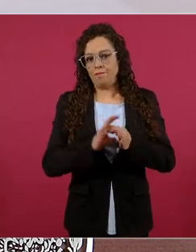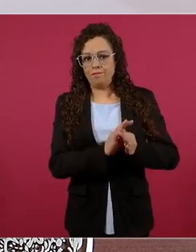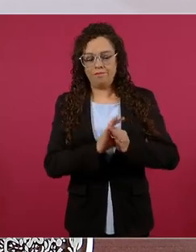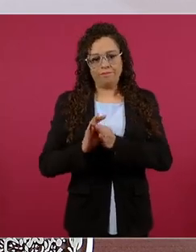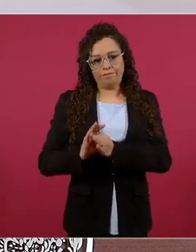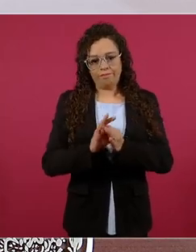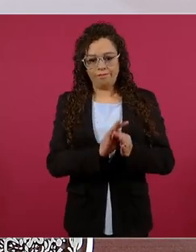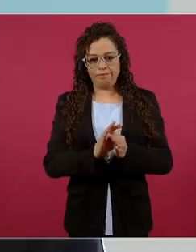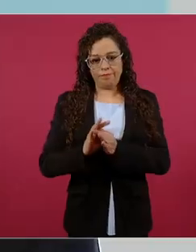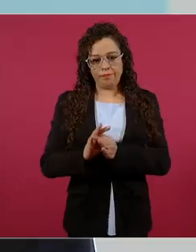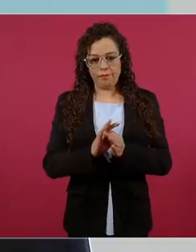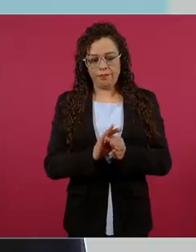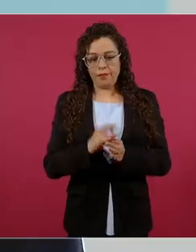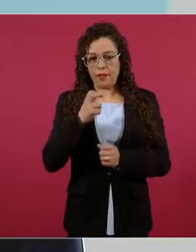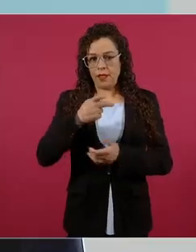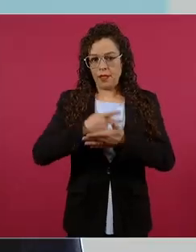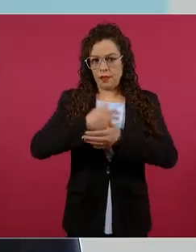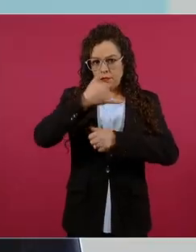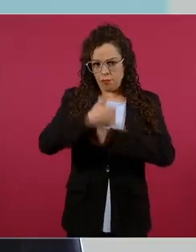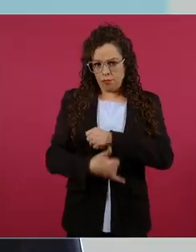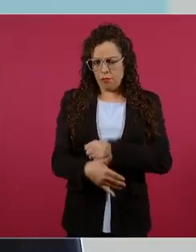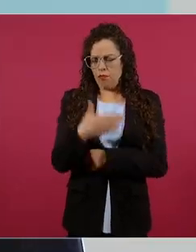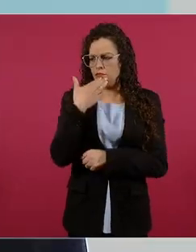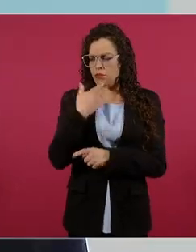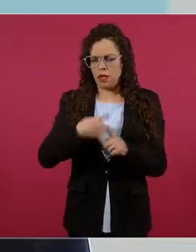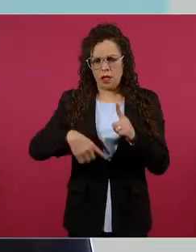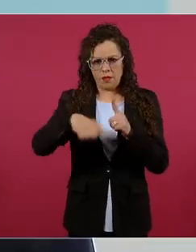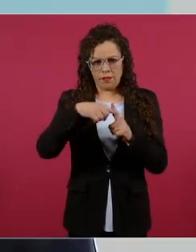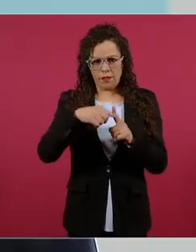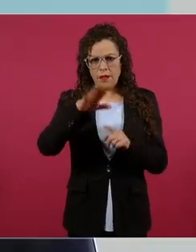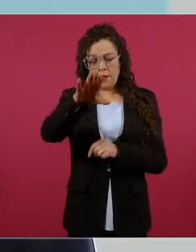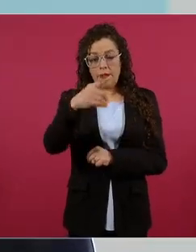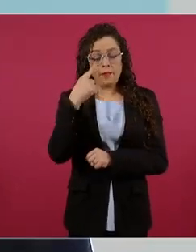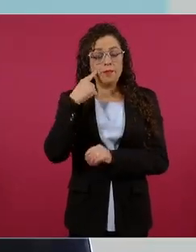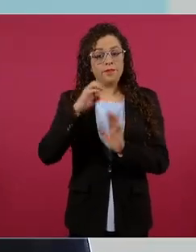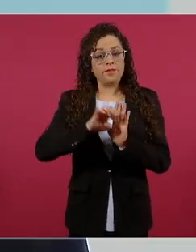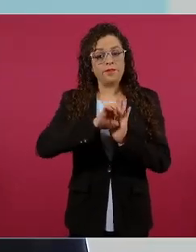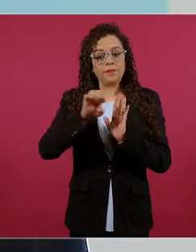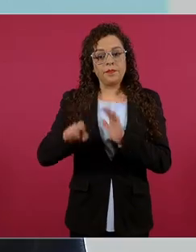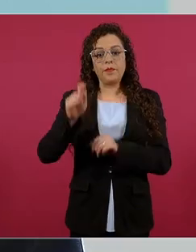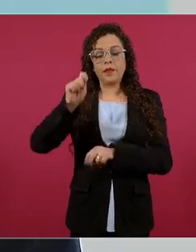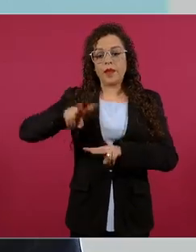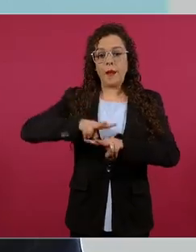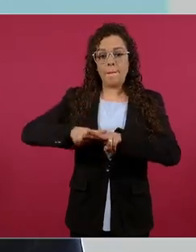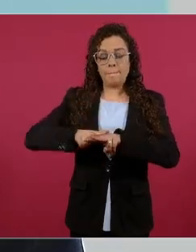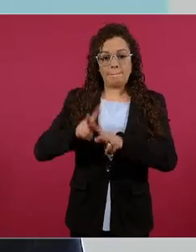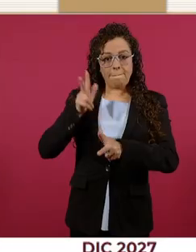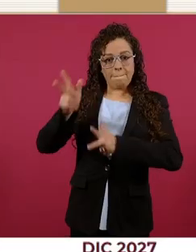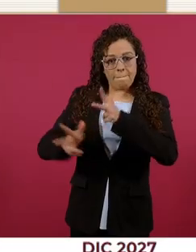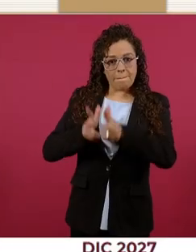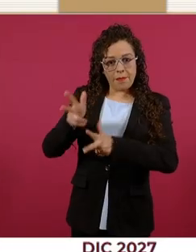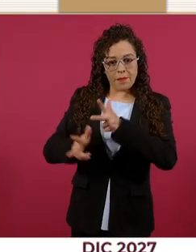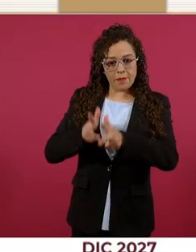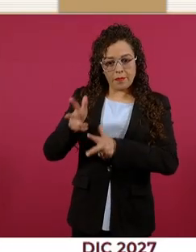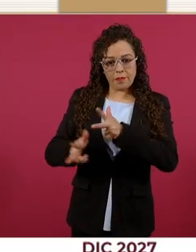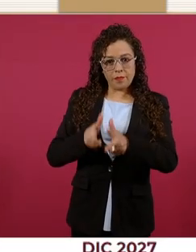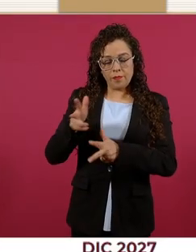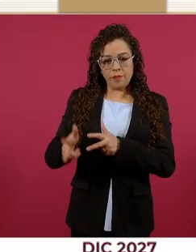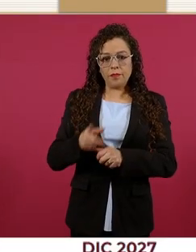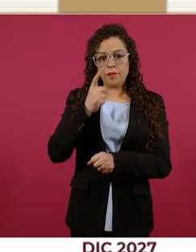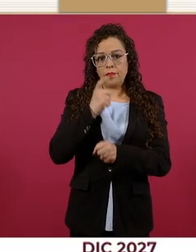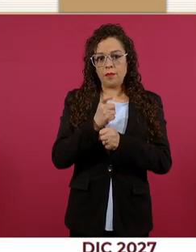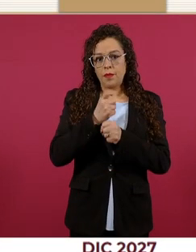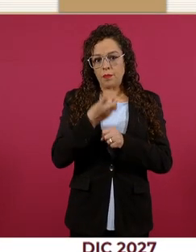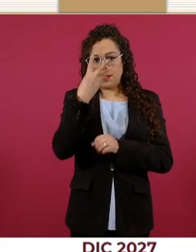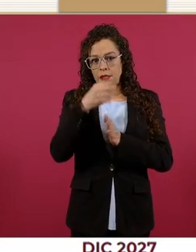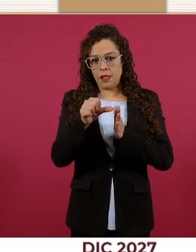rentable. Nomás por poner un ejemplo, en el caso del ferrocarril, esperamos alcanzar nuestro punto de equilibrio en el primer